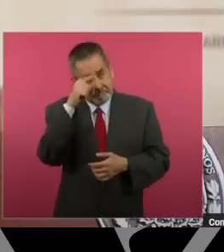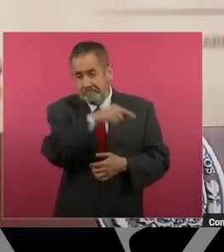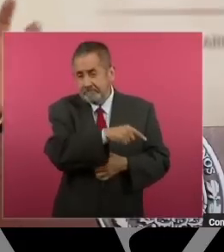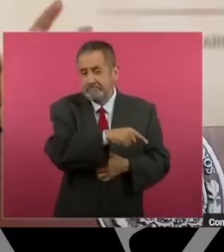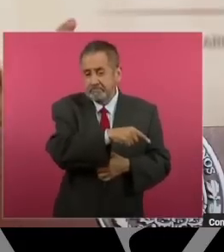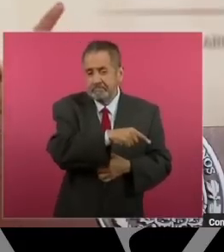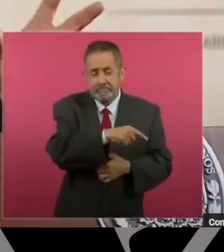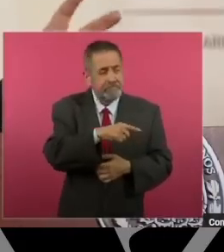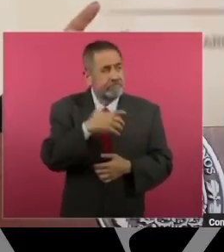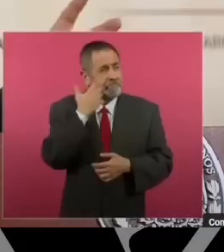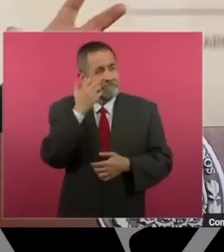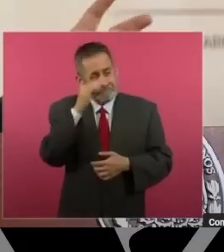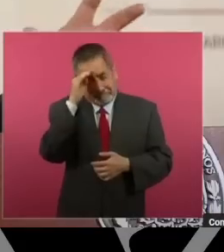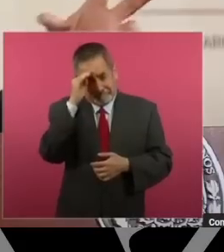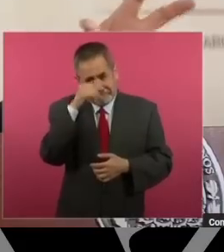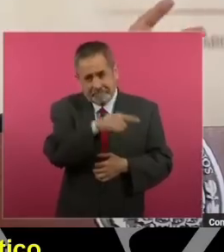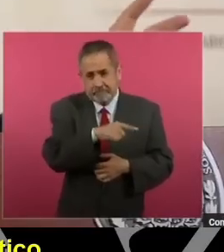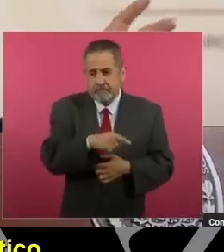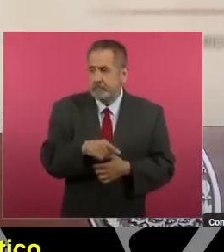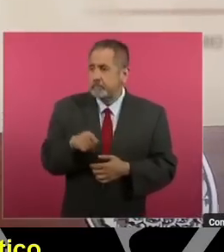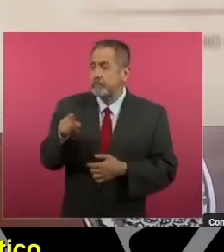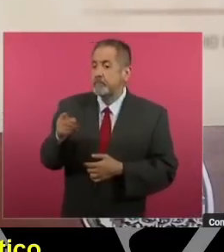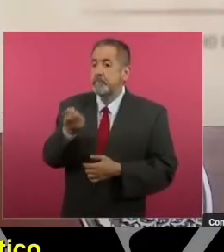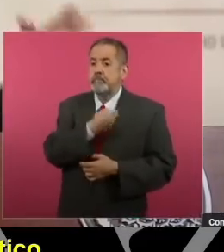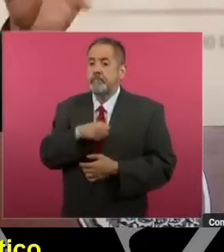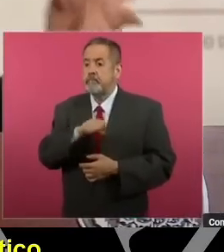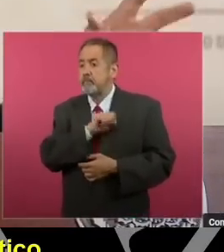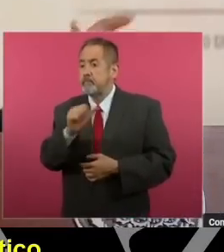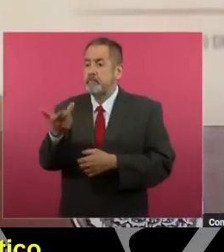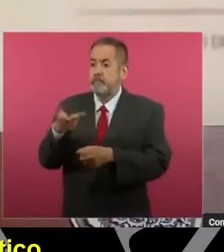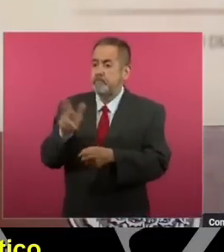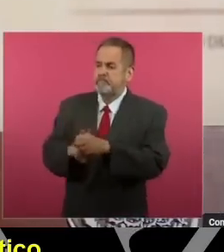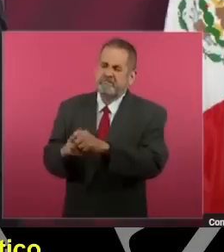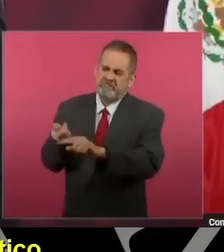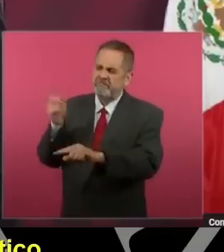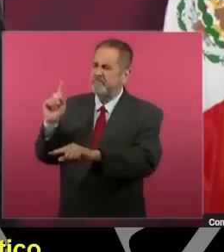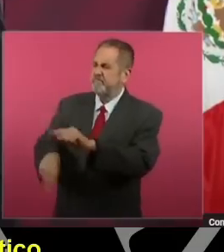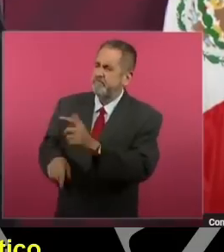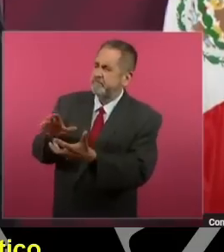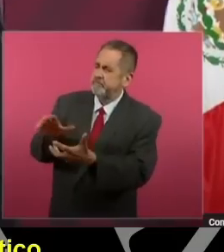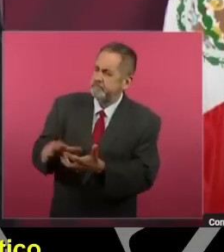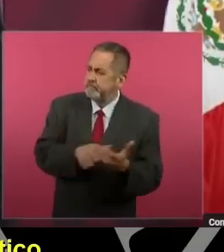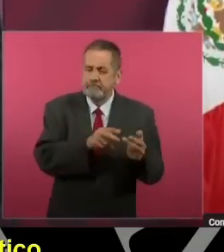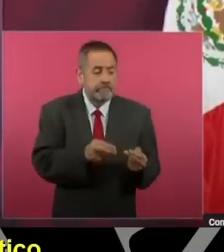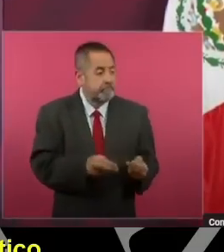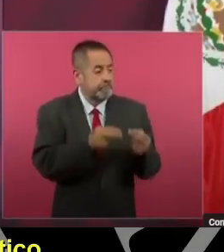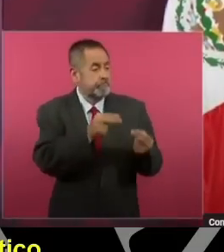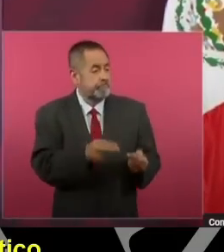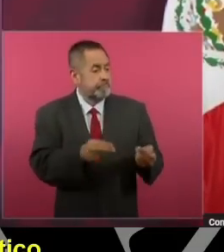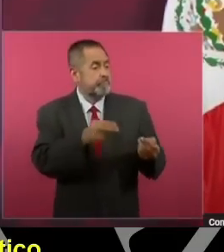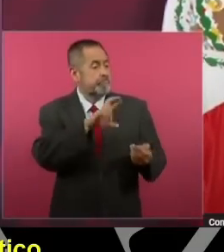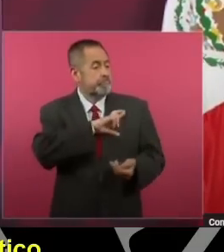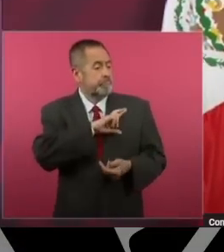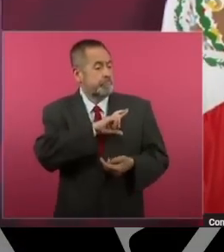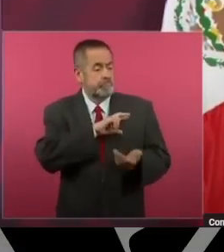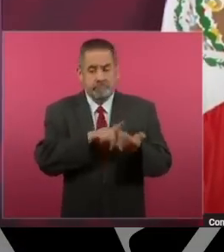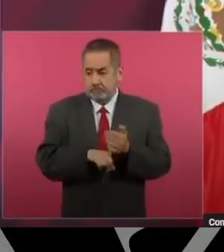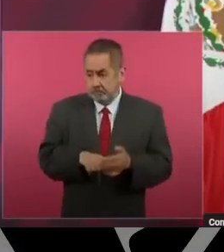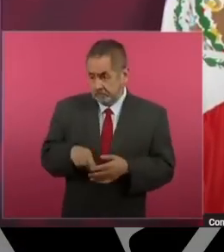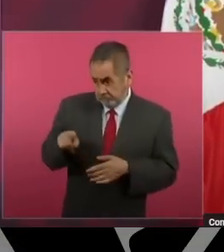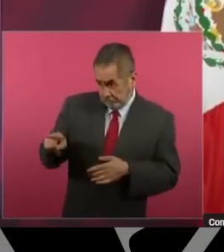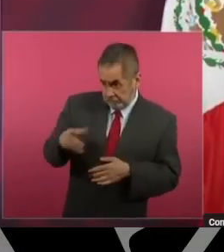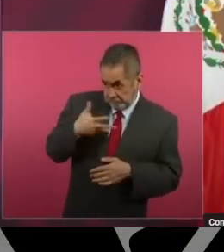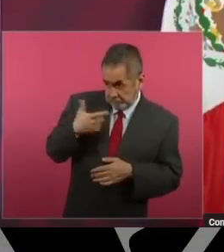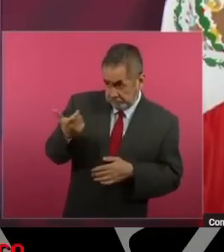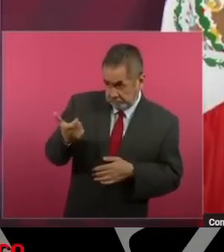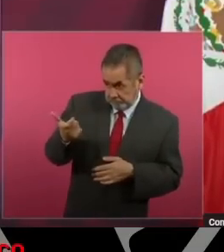poner la salud al mercado Como si fuese una mercancía para que se pueda curar